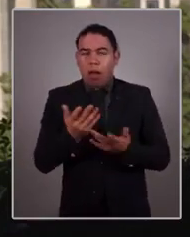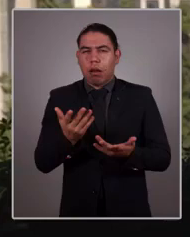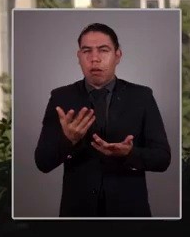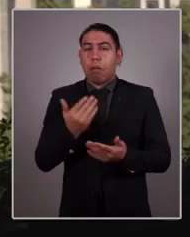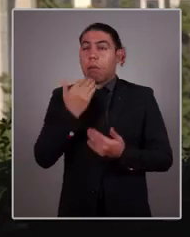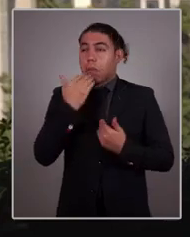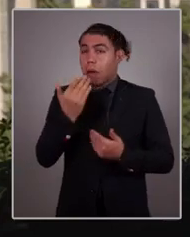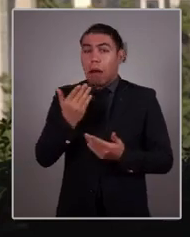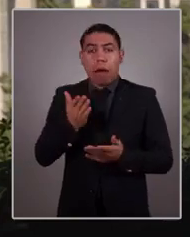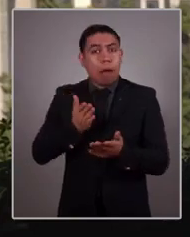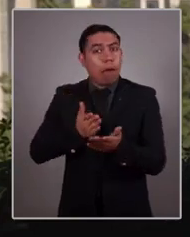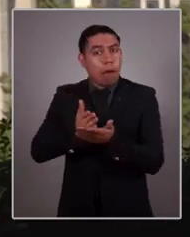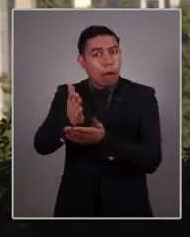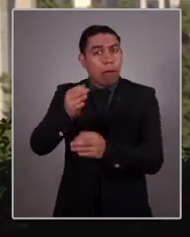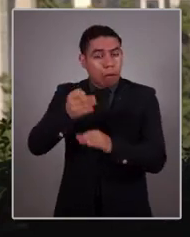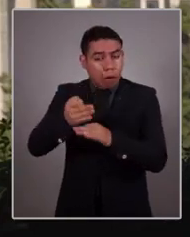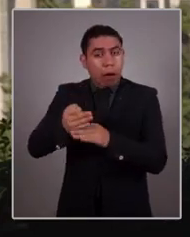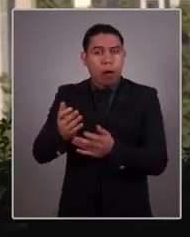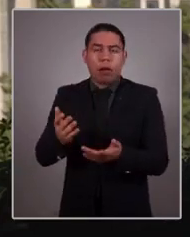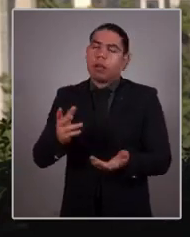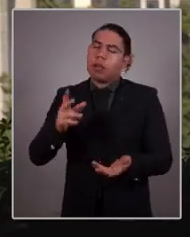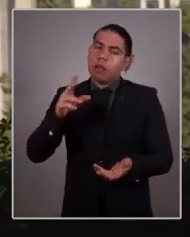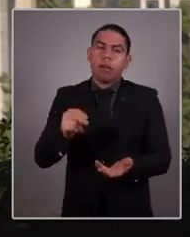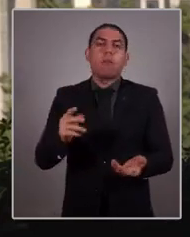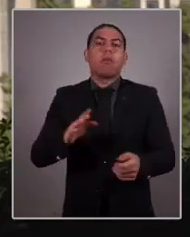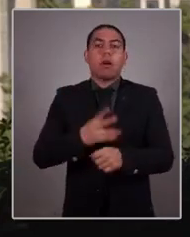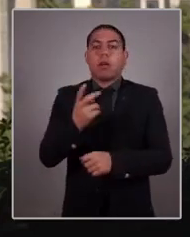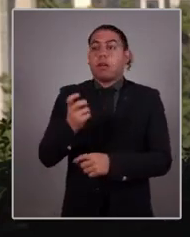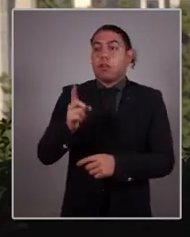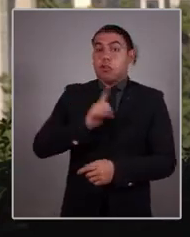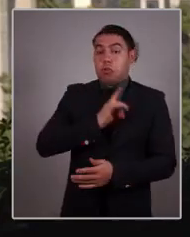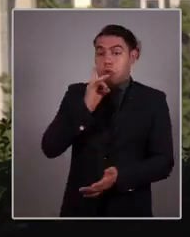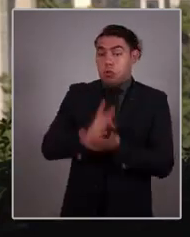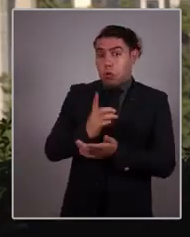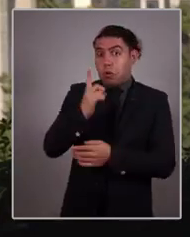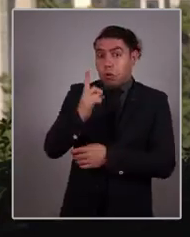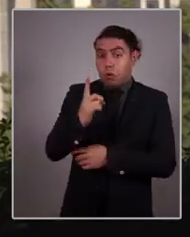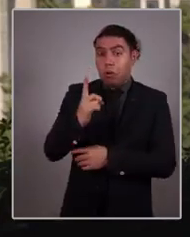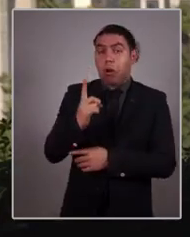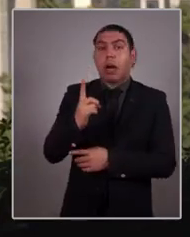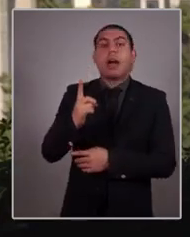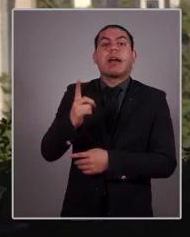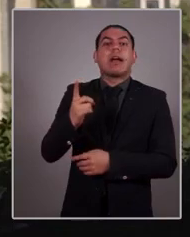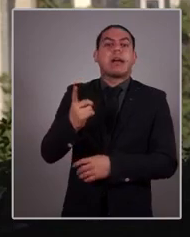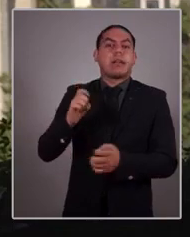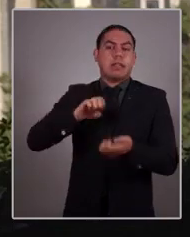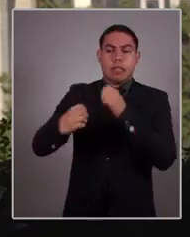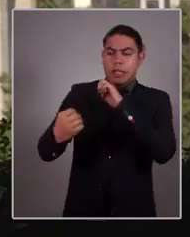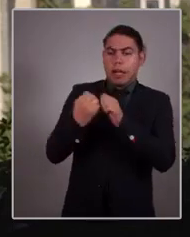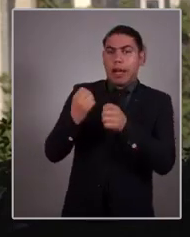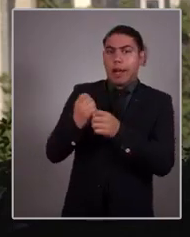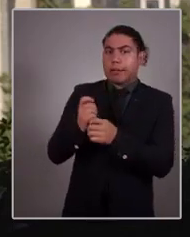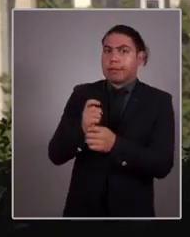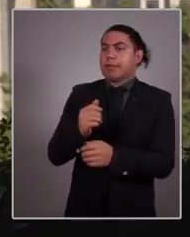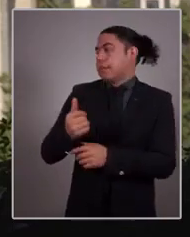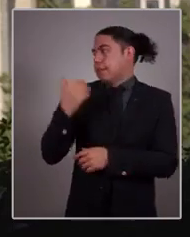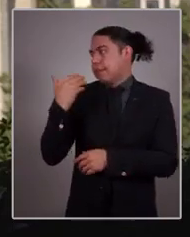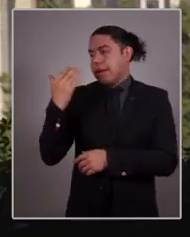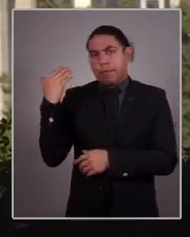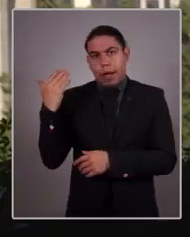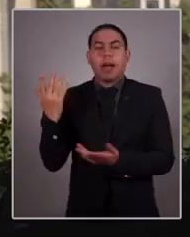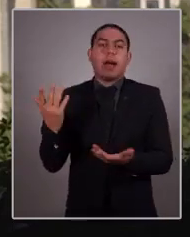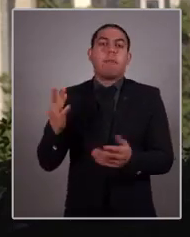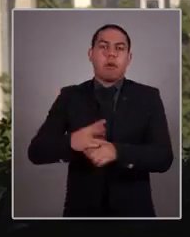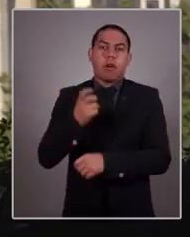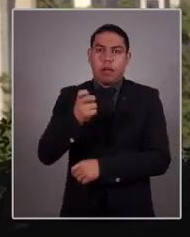camino. Que quede claro, hoy el único adversario de México es la vuelta al pasado. Construir un nuevo trato significa luchar por un bien